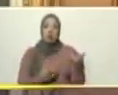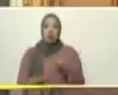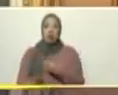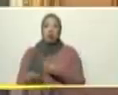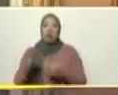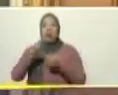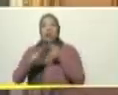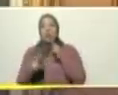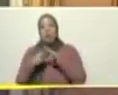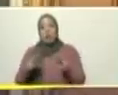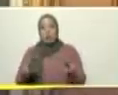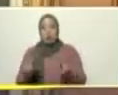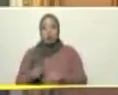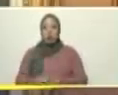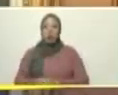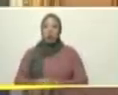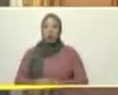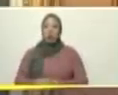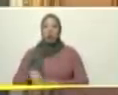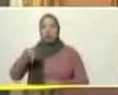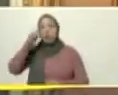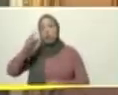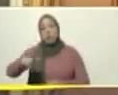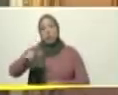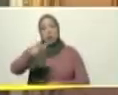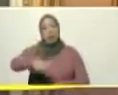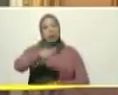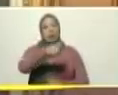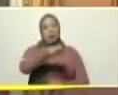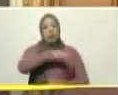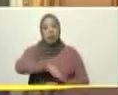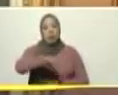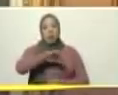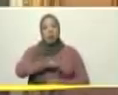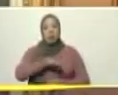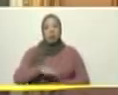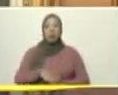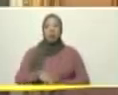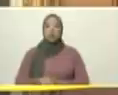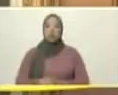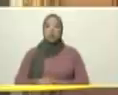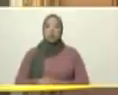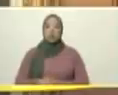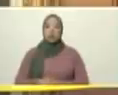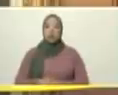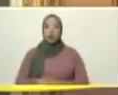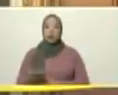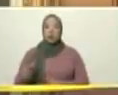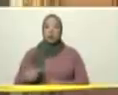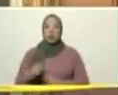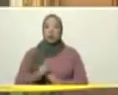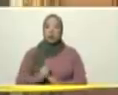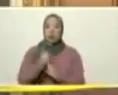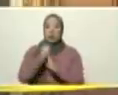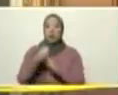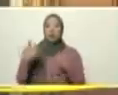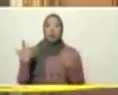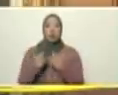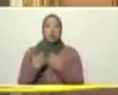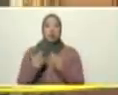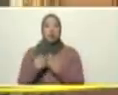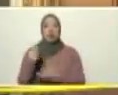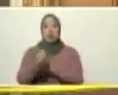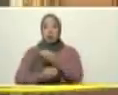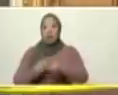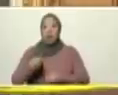pasión febril. El pueblo se lanzó a las calles a rescatar lo que entendía como el hilo constitucional,